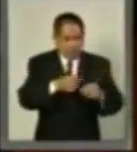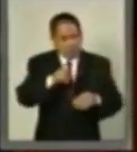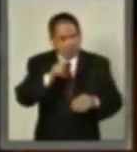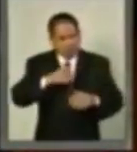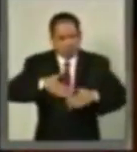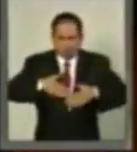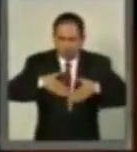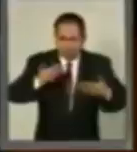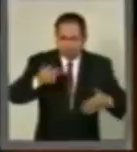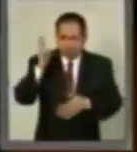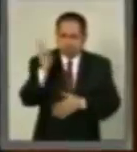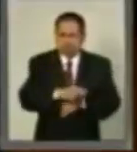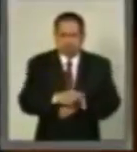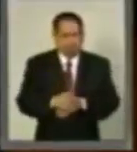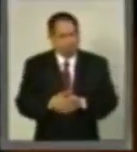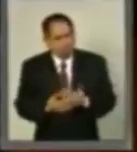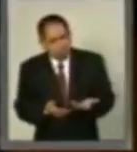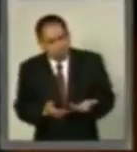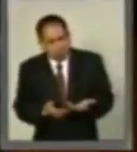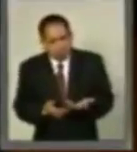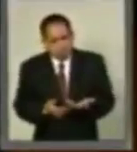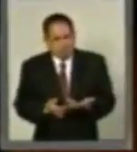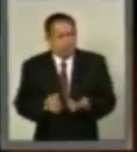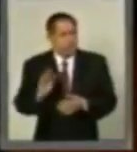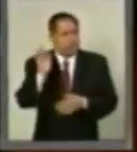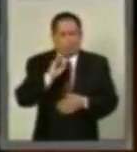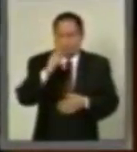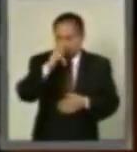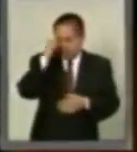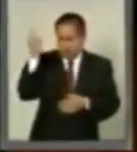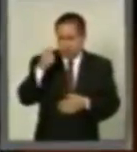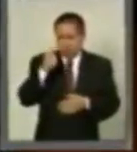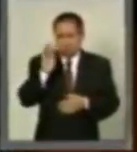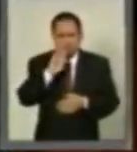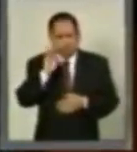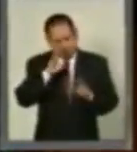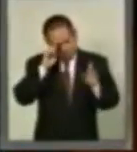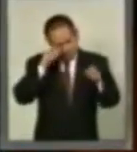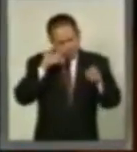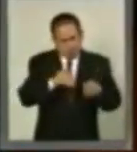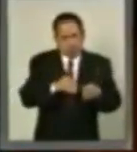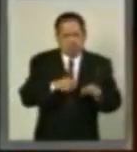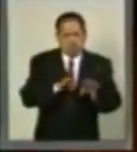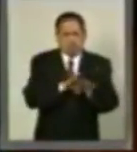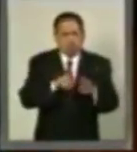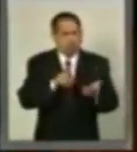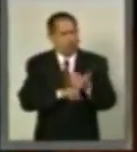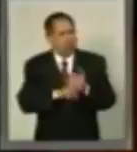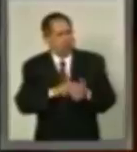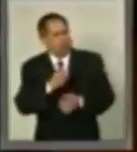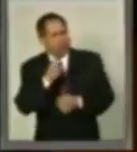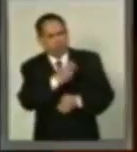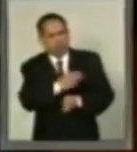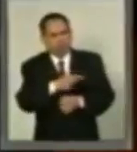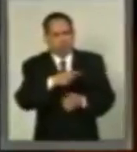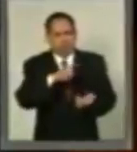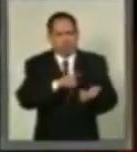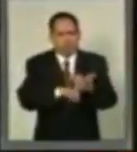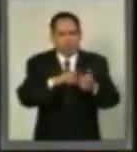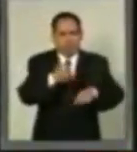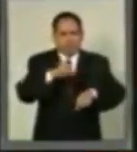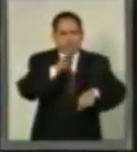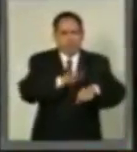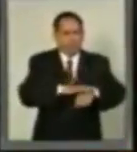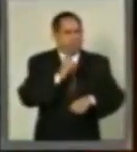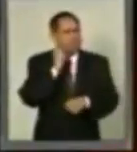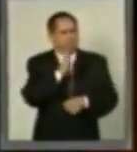sinceridad, por lo cierto es que resultaría muy fácil solamente circunscribirnos a señalar que esta es una administración